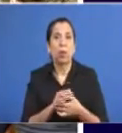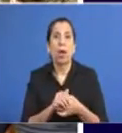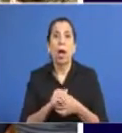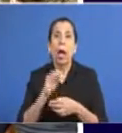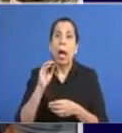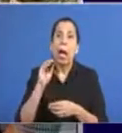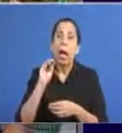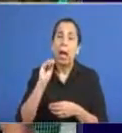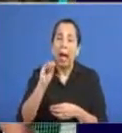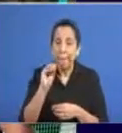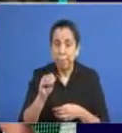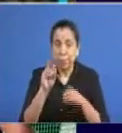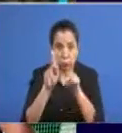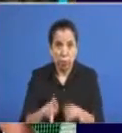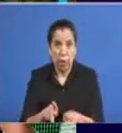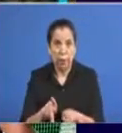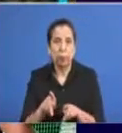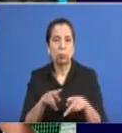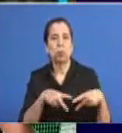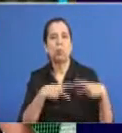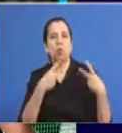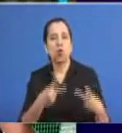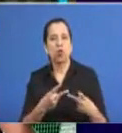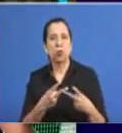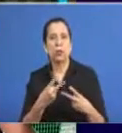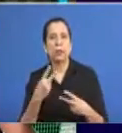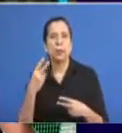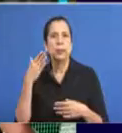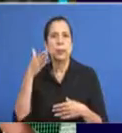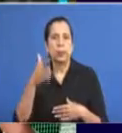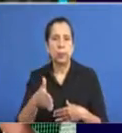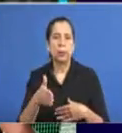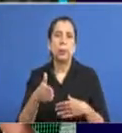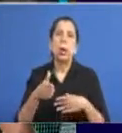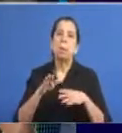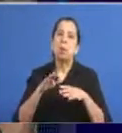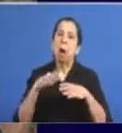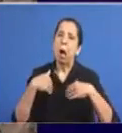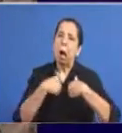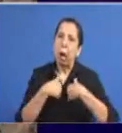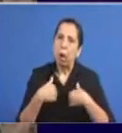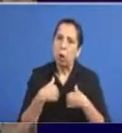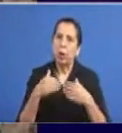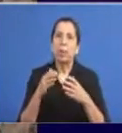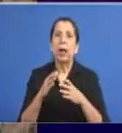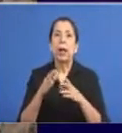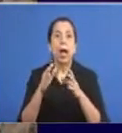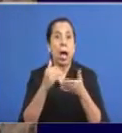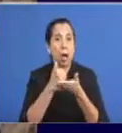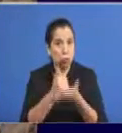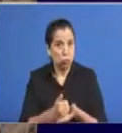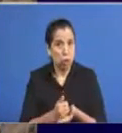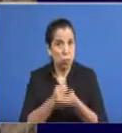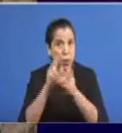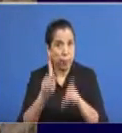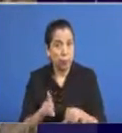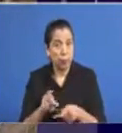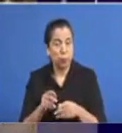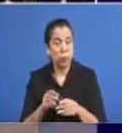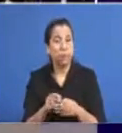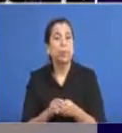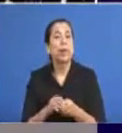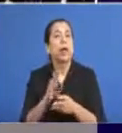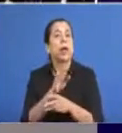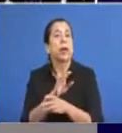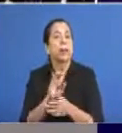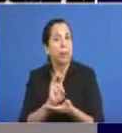de las personas de manera voluntaria, y así hacemos el trabajo de ayudar a la fauna, de ayudar a las personas, evitar accidentes y ayudar